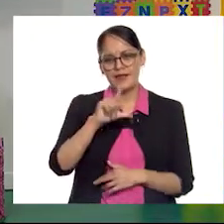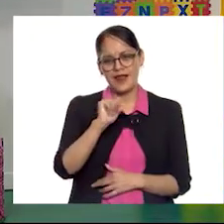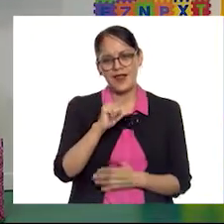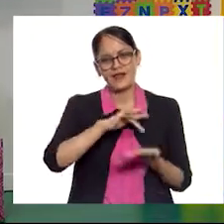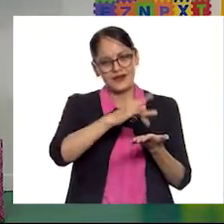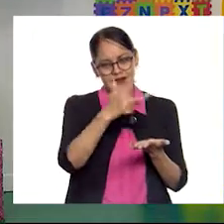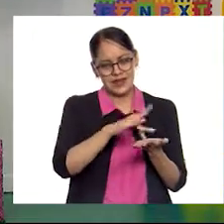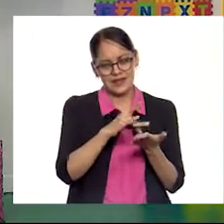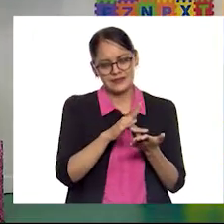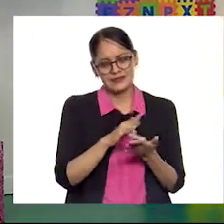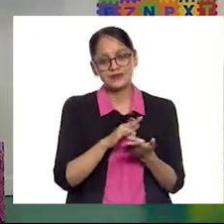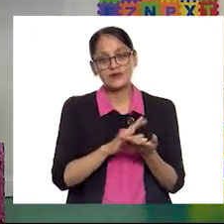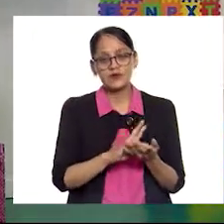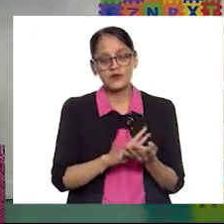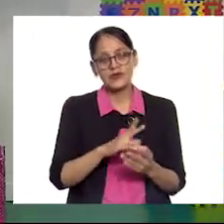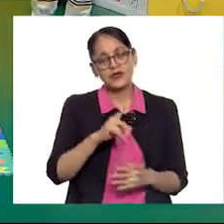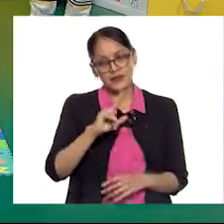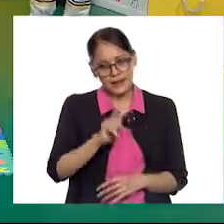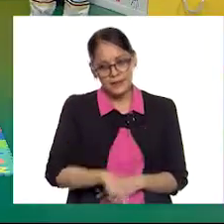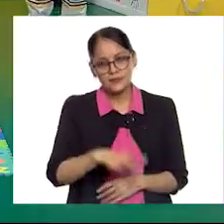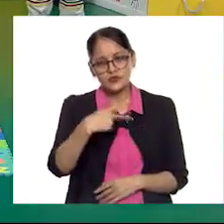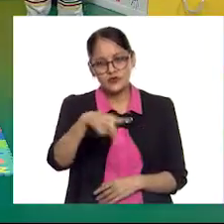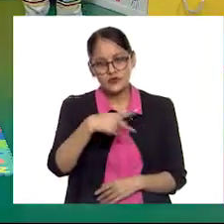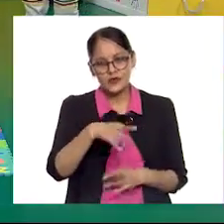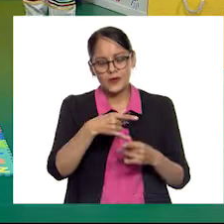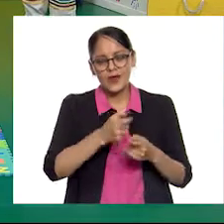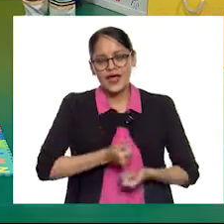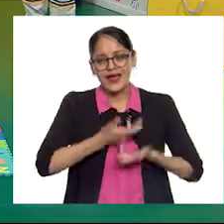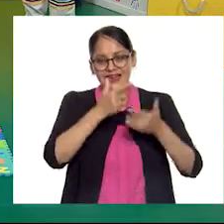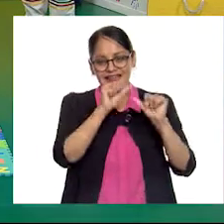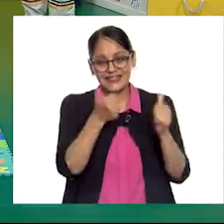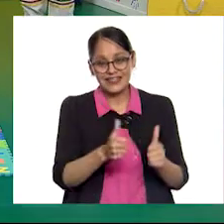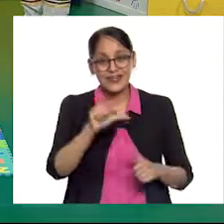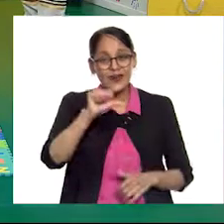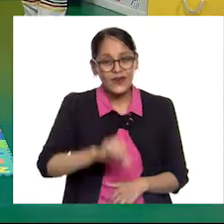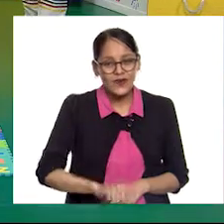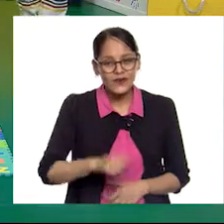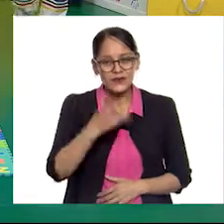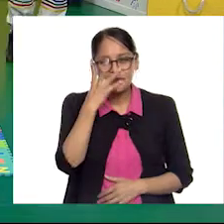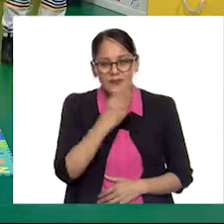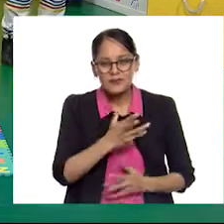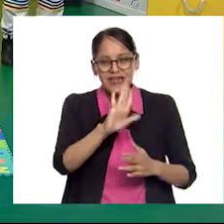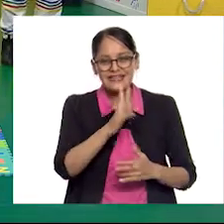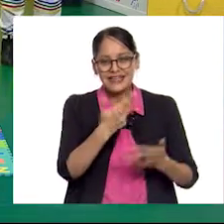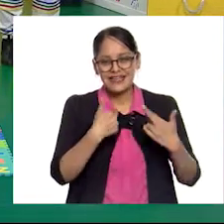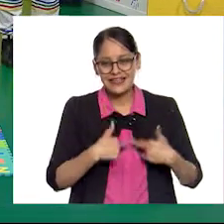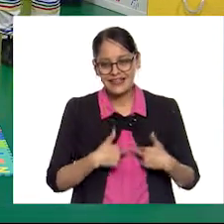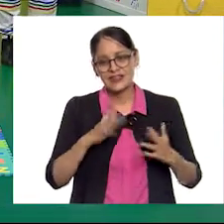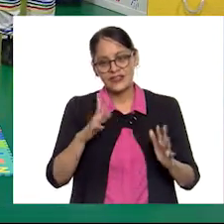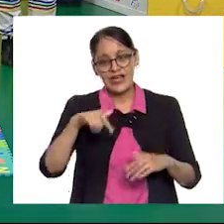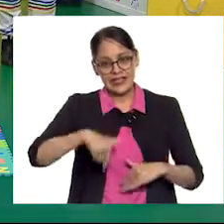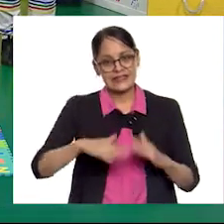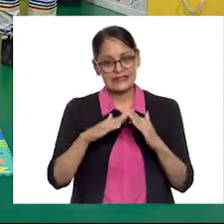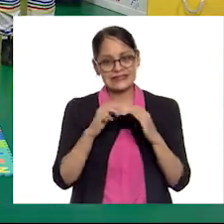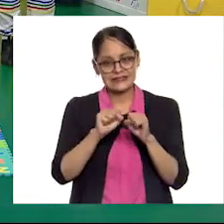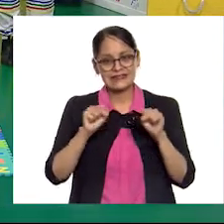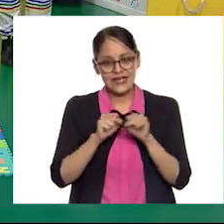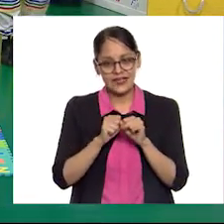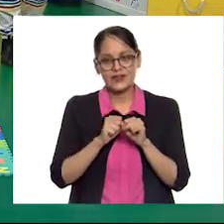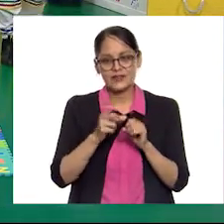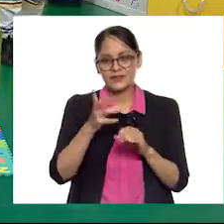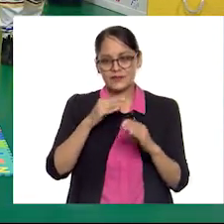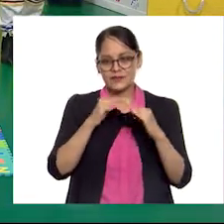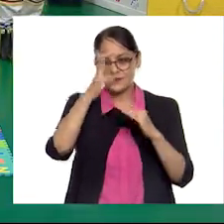Al contrario, Pepe. Y por nuestros performance que nos regalaron hoy en nuestro salón de Aprende en Casa 3. No habíamos tenido performance, ya